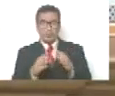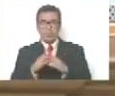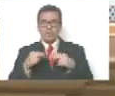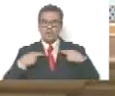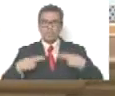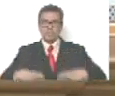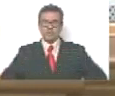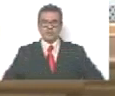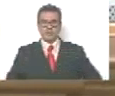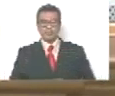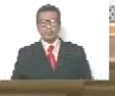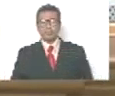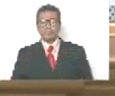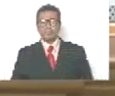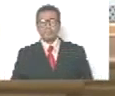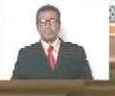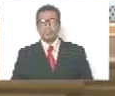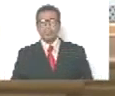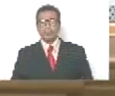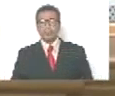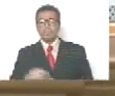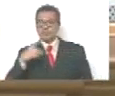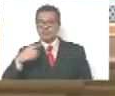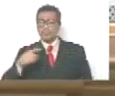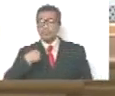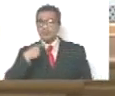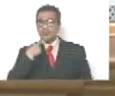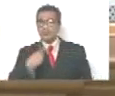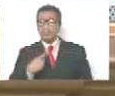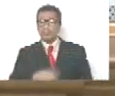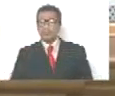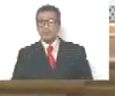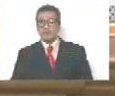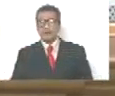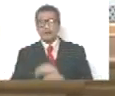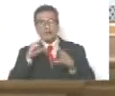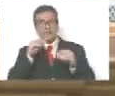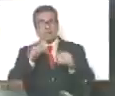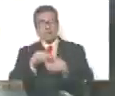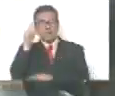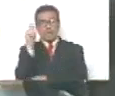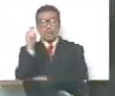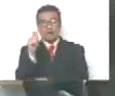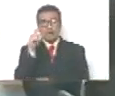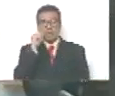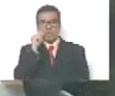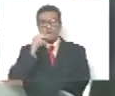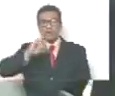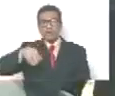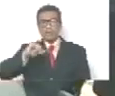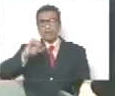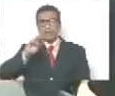dejar en el derecho de palabra al diputado Gilberto Jiménez.